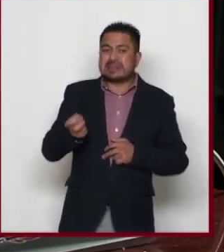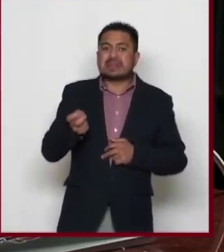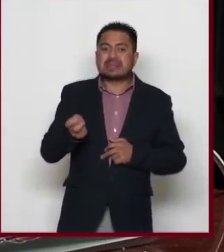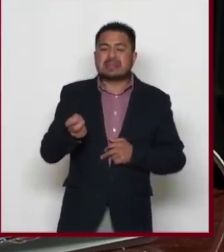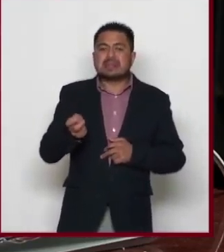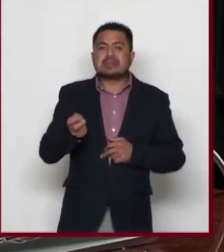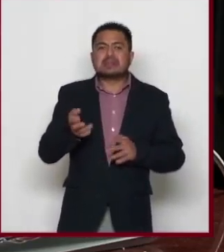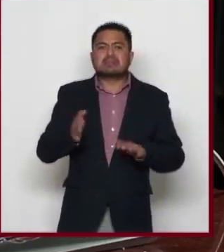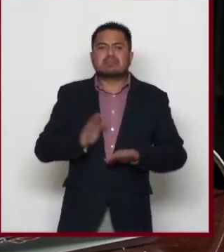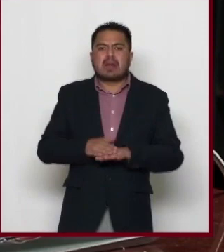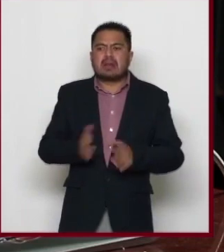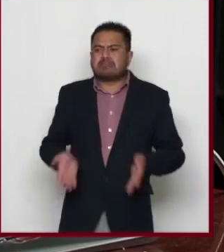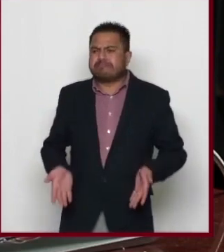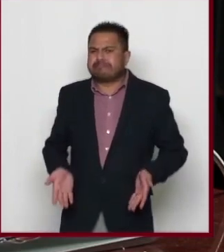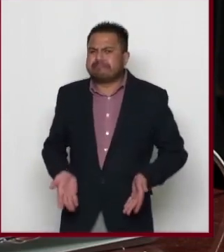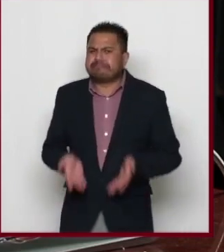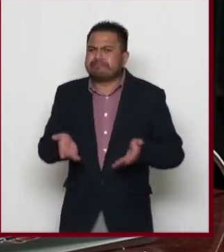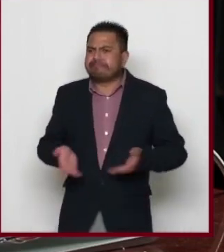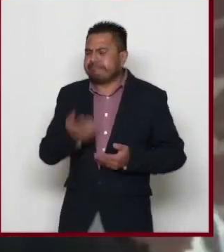tipo de matemáticas, pero eso